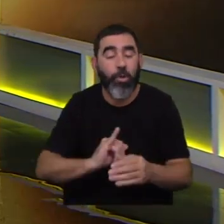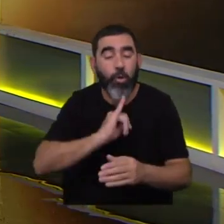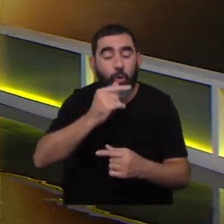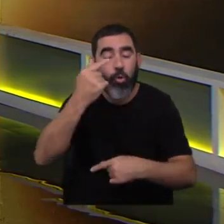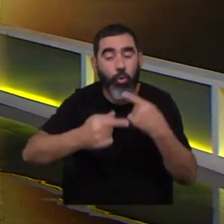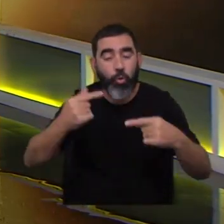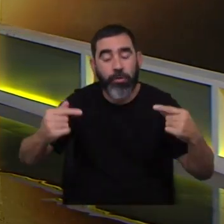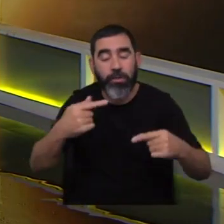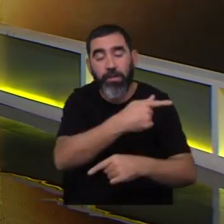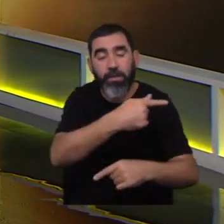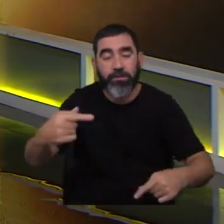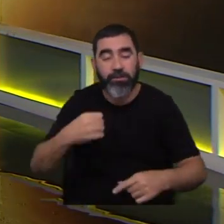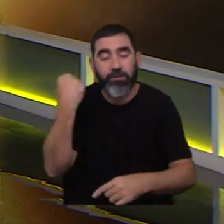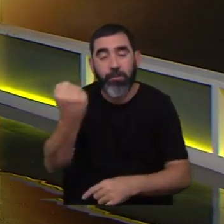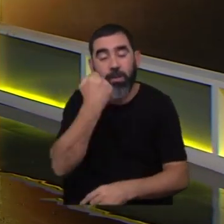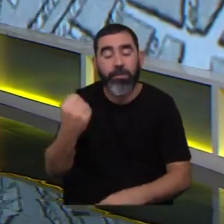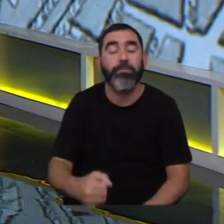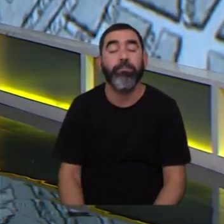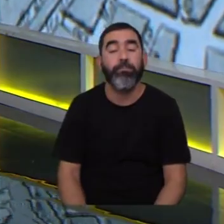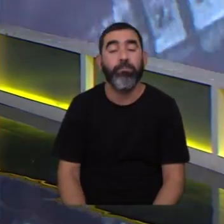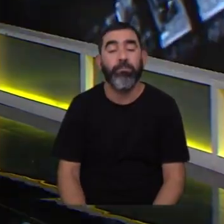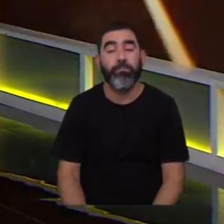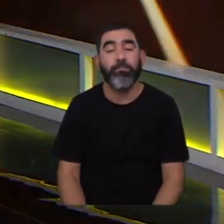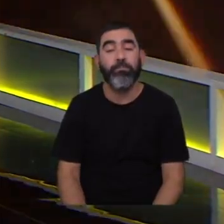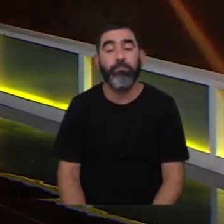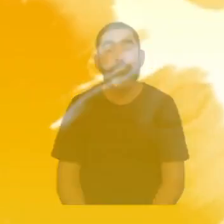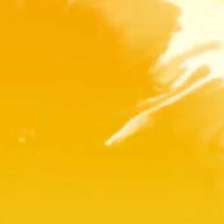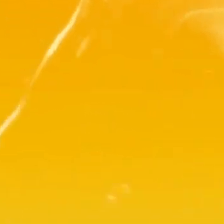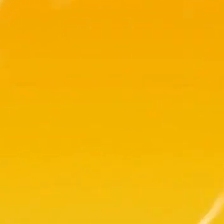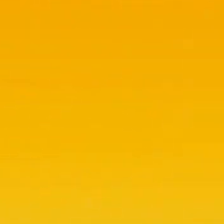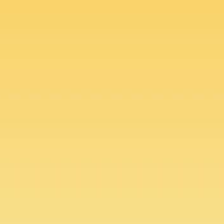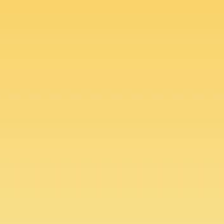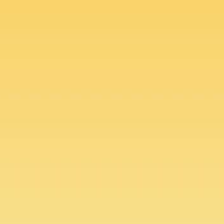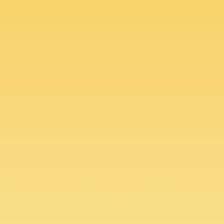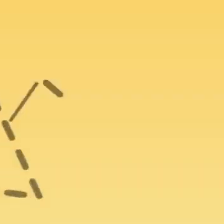costumbre, con el salpicón de las principales noticias científicas.